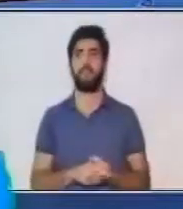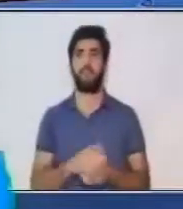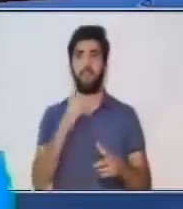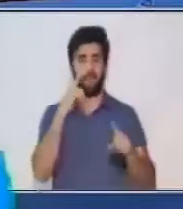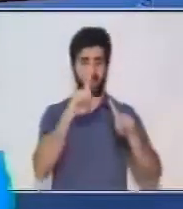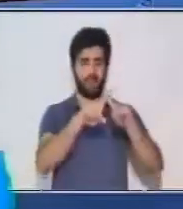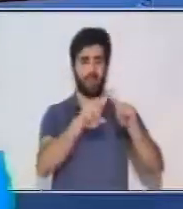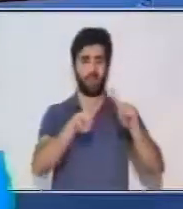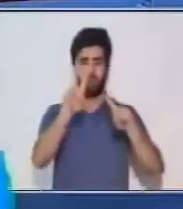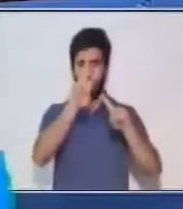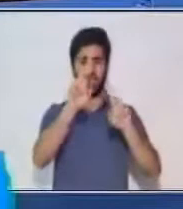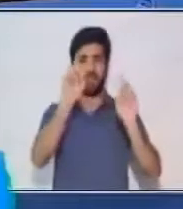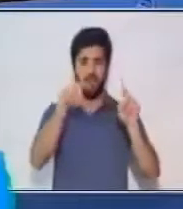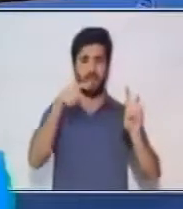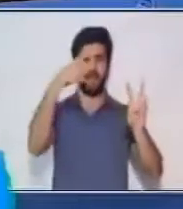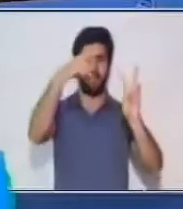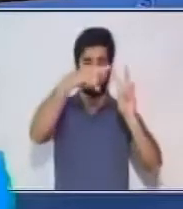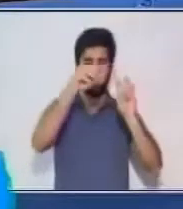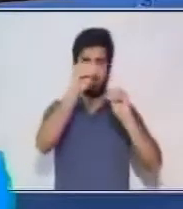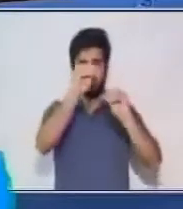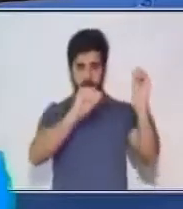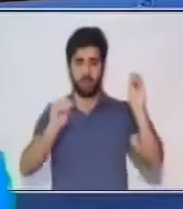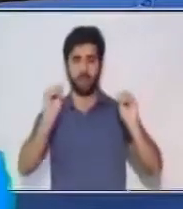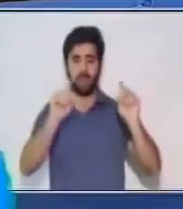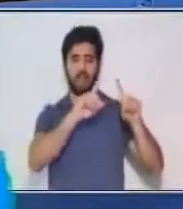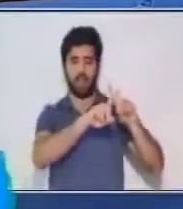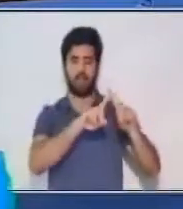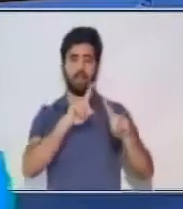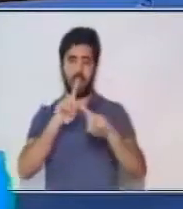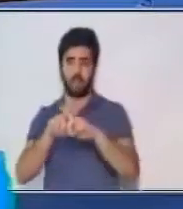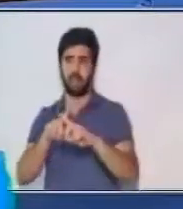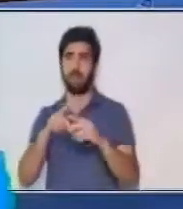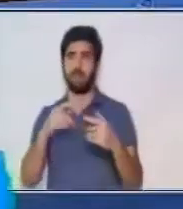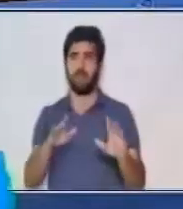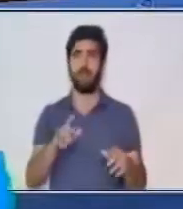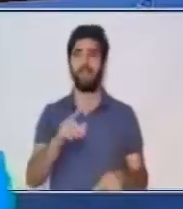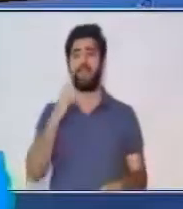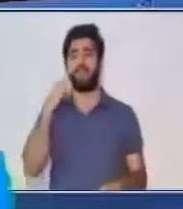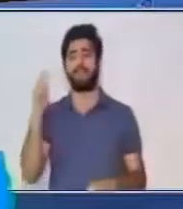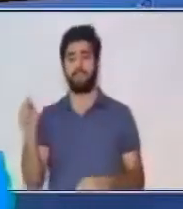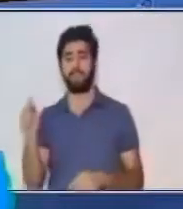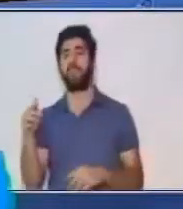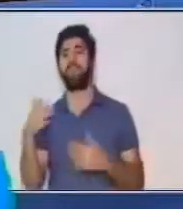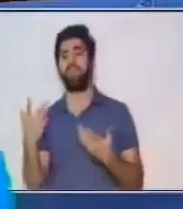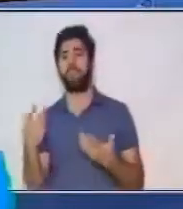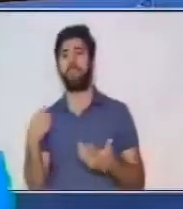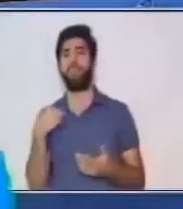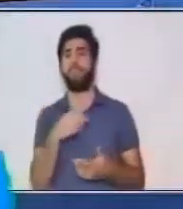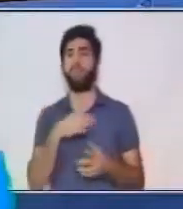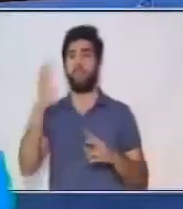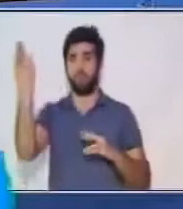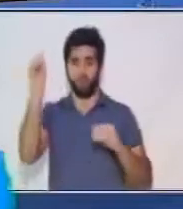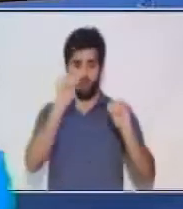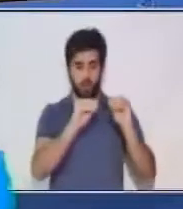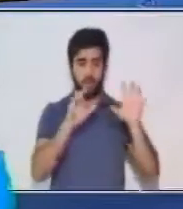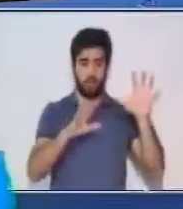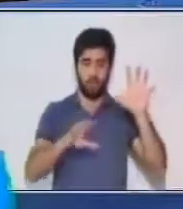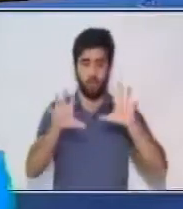Sacamos la raíz del otro término que es 3 y vamos a formar un producto